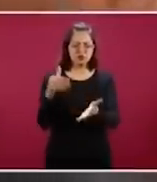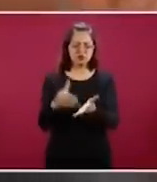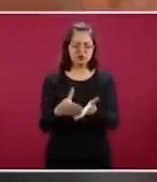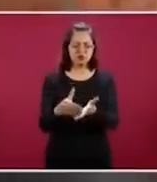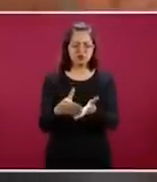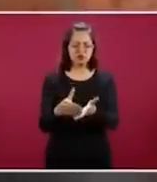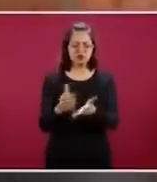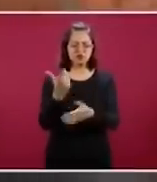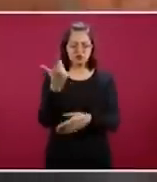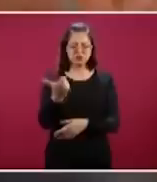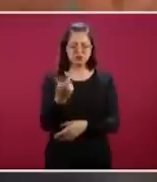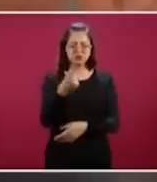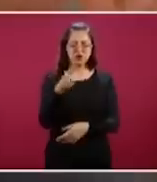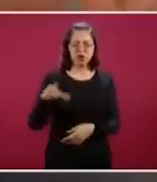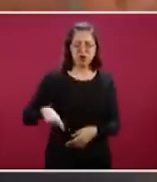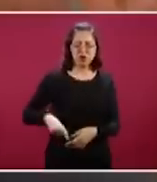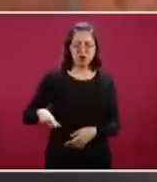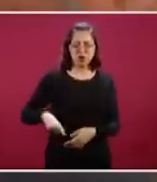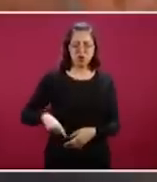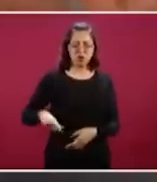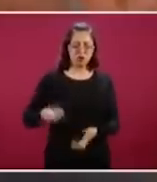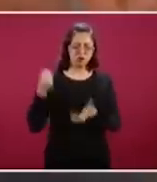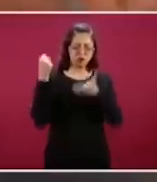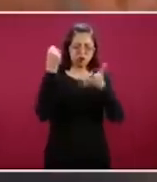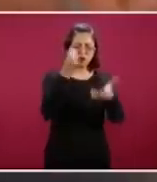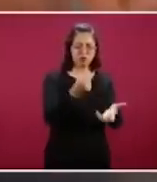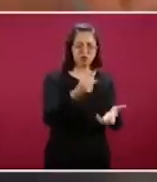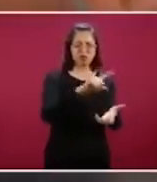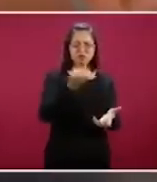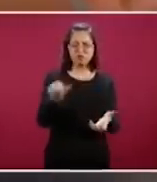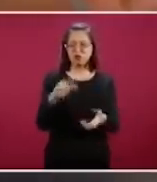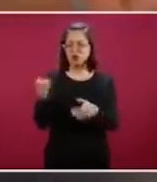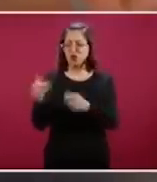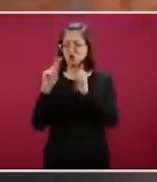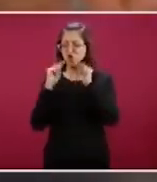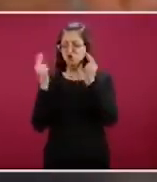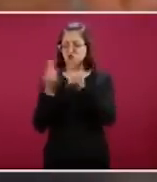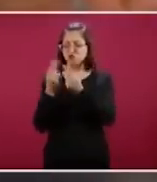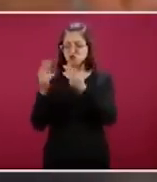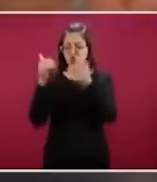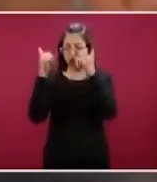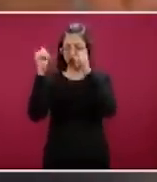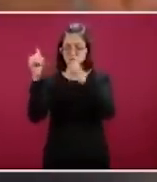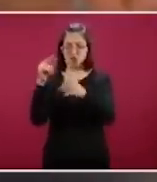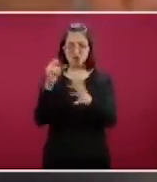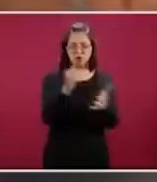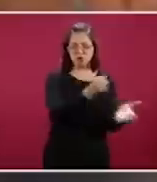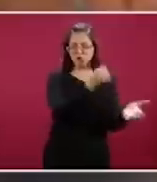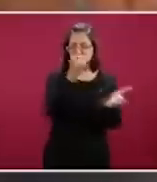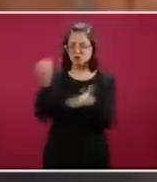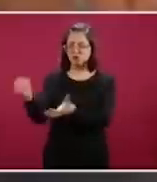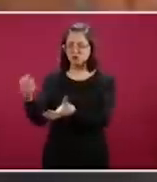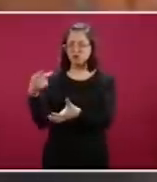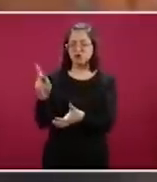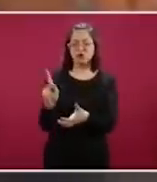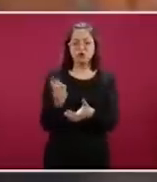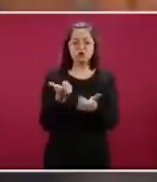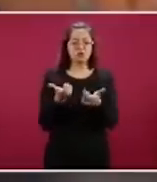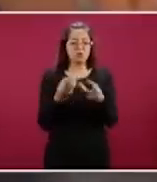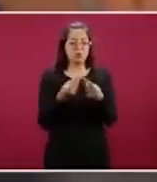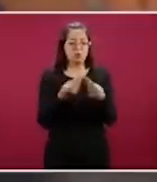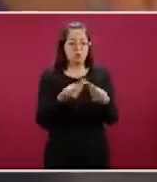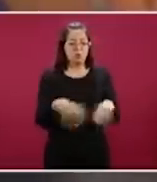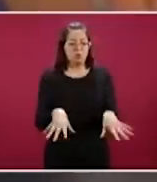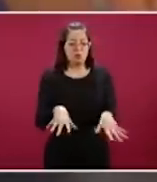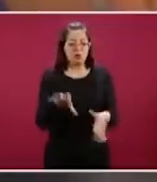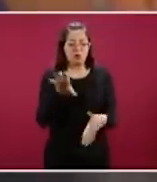de estatal, y de ahí lo pasa a la Unión Ganadera. Siempre con esa problemática de que desaparecen los dineros. Ah, pero eso sí, ahí